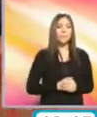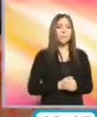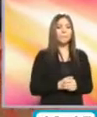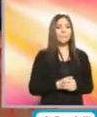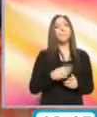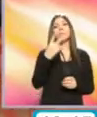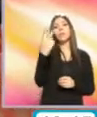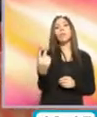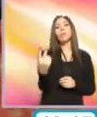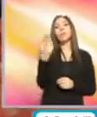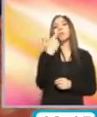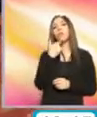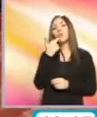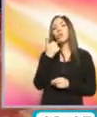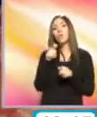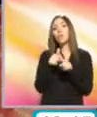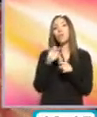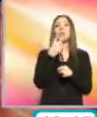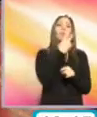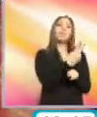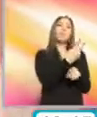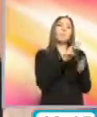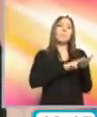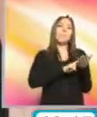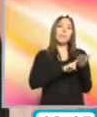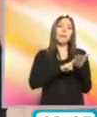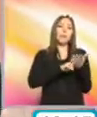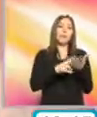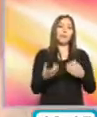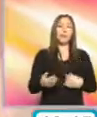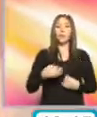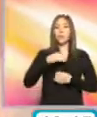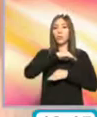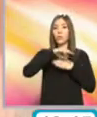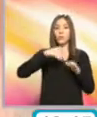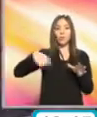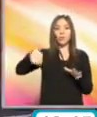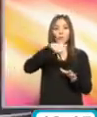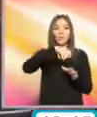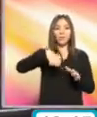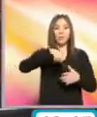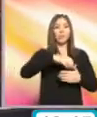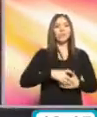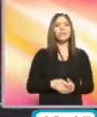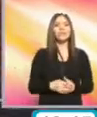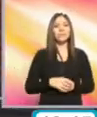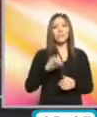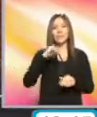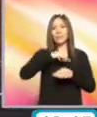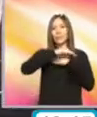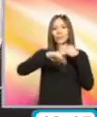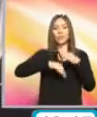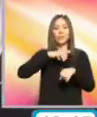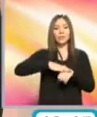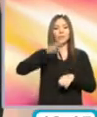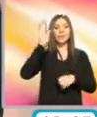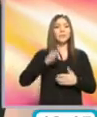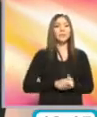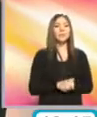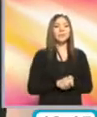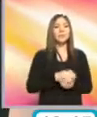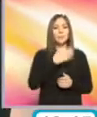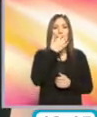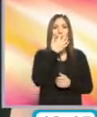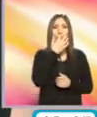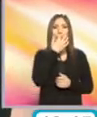dos verdes. ¿Les parece? Por favor. ¿Con todo, joven? Con Con todo, todo. por favor. Con todo y más, ya nada más. Exacto. Lo que se